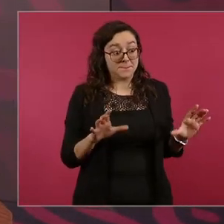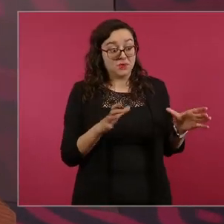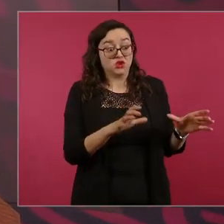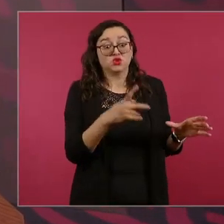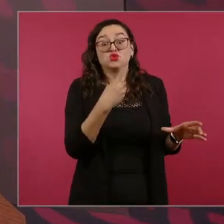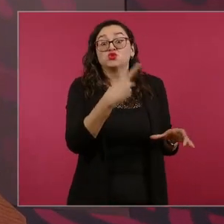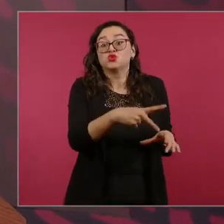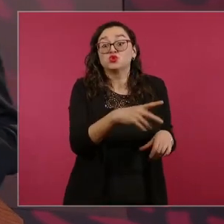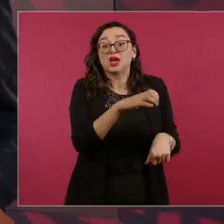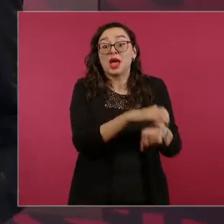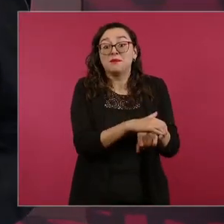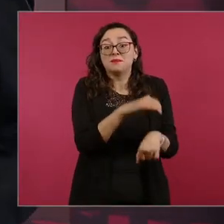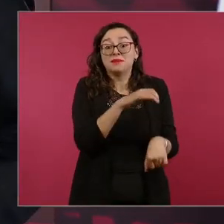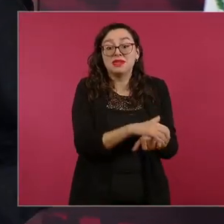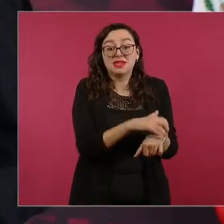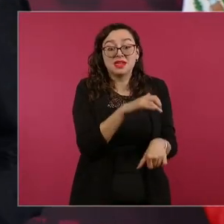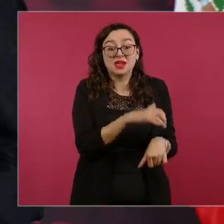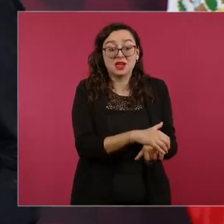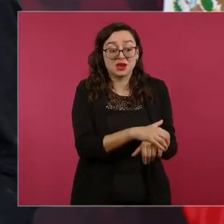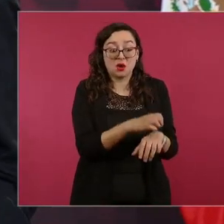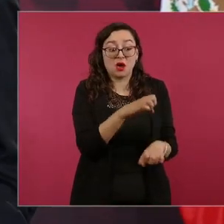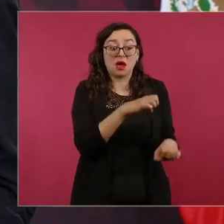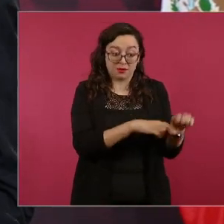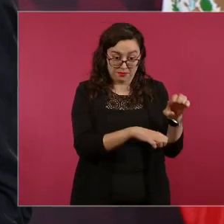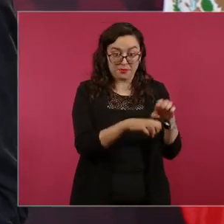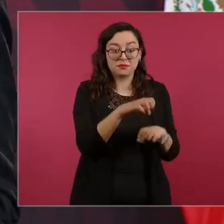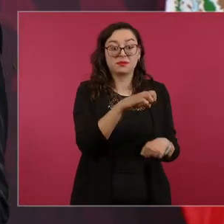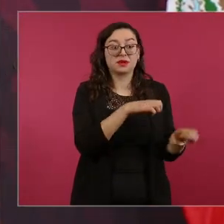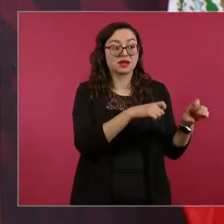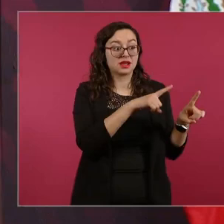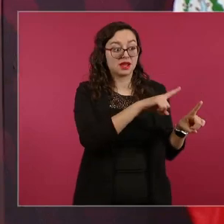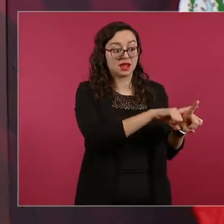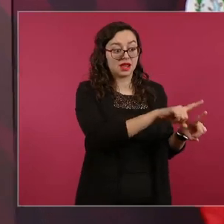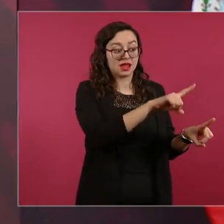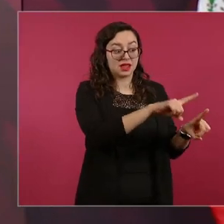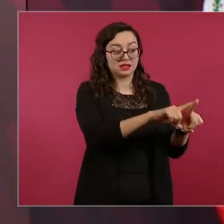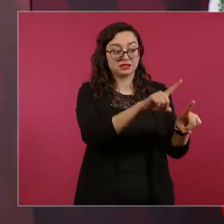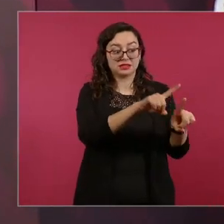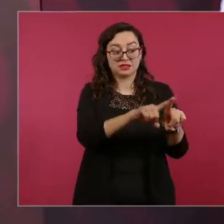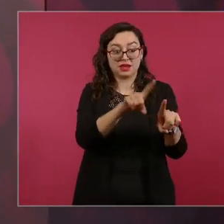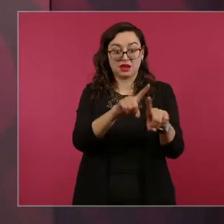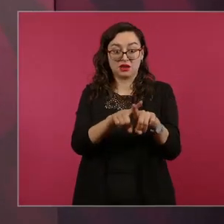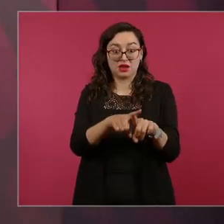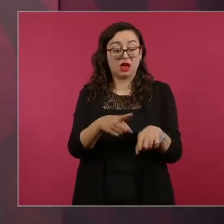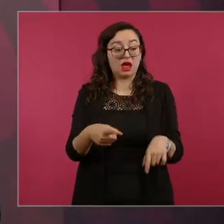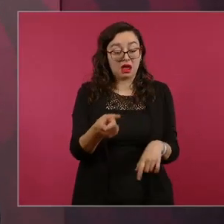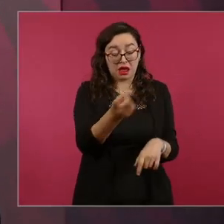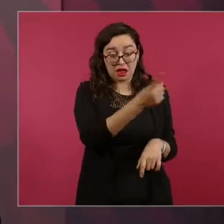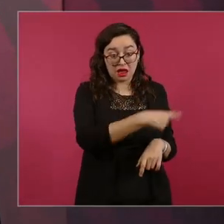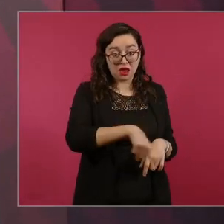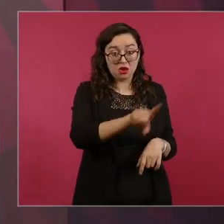de Ricardo Salinas,